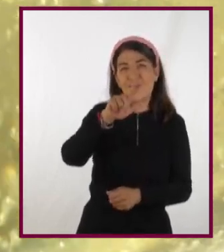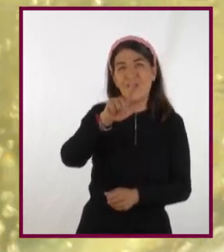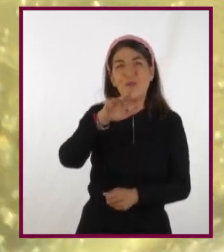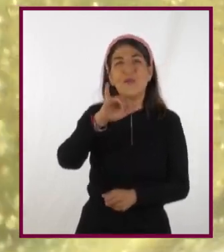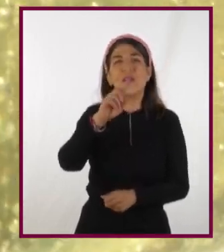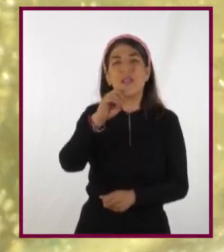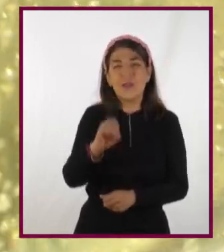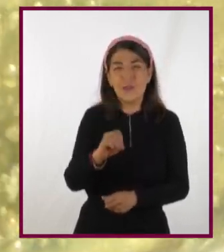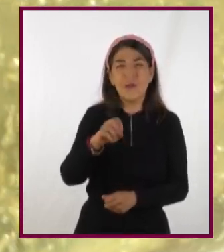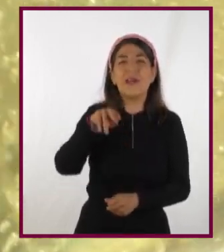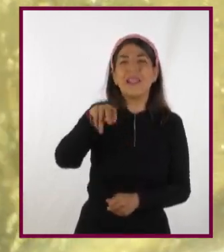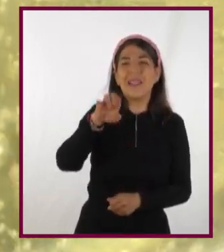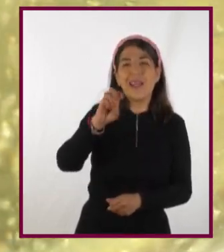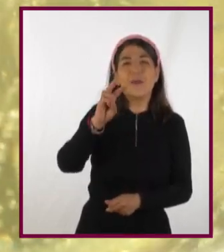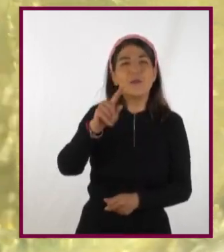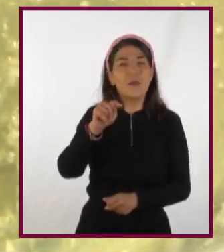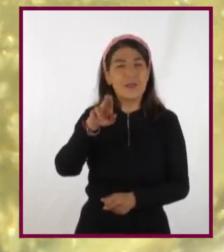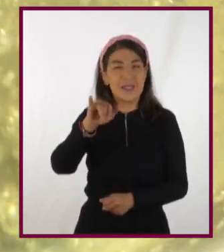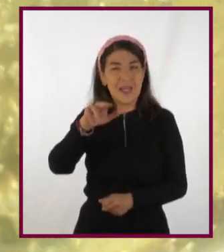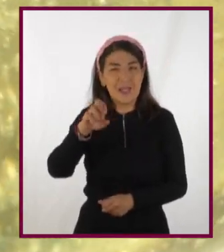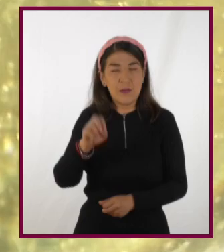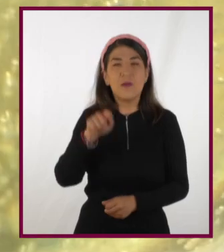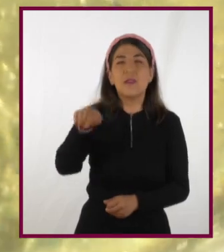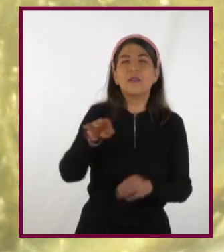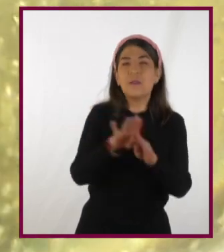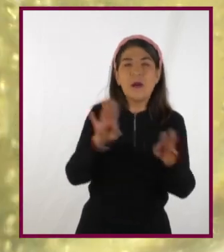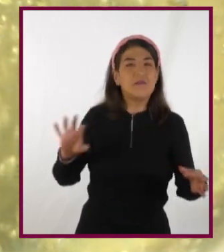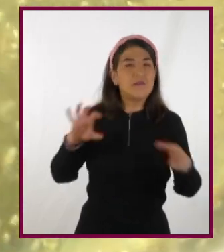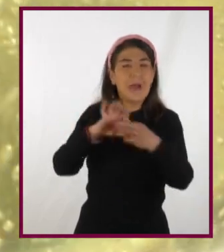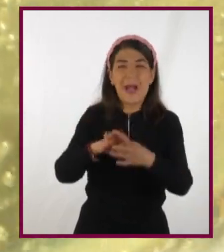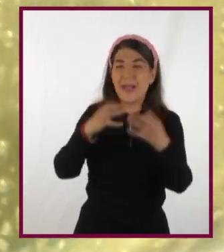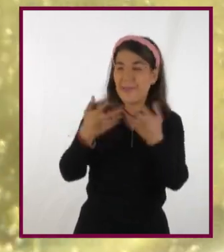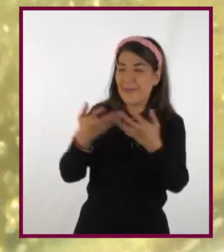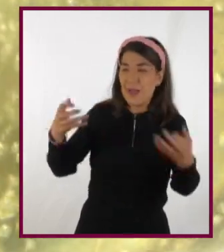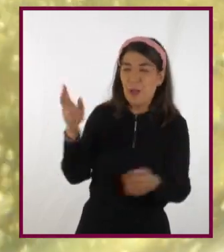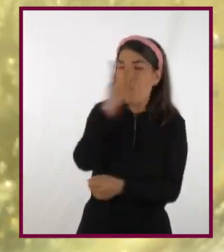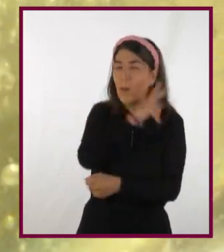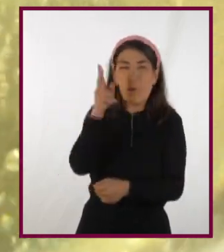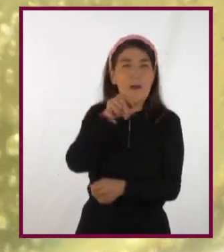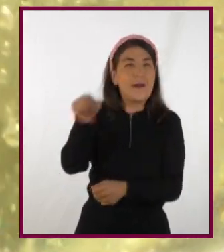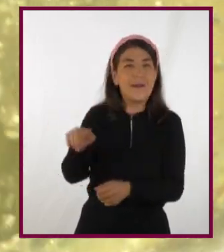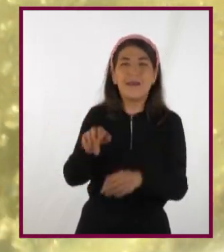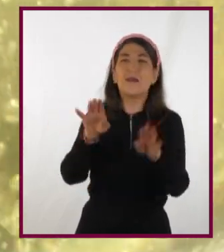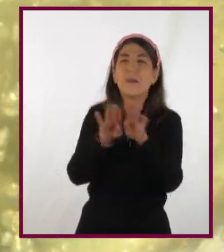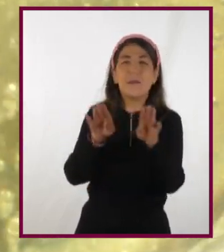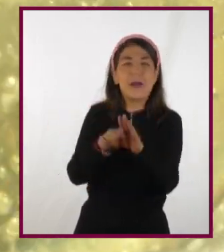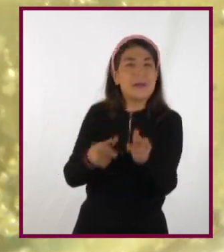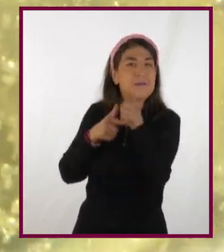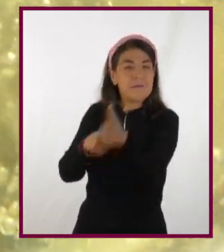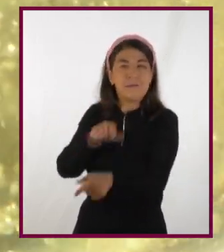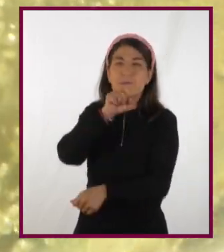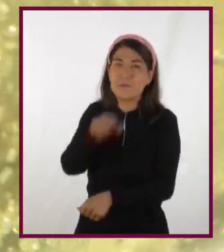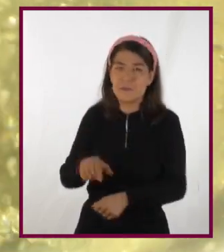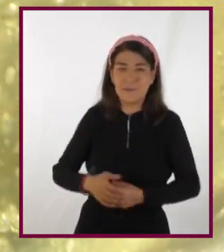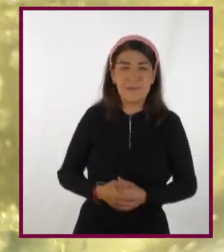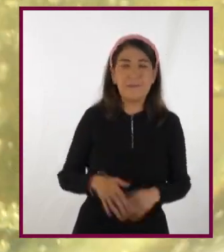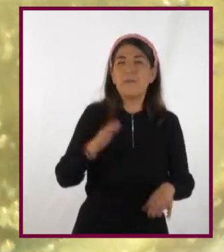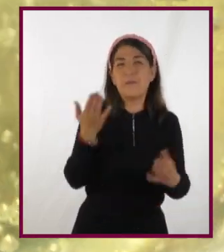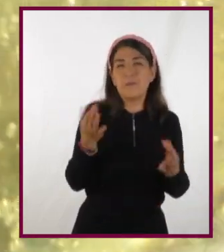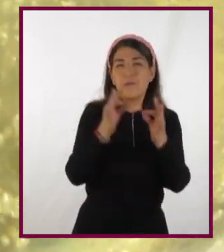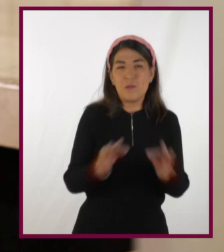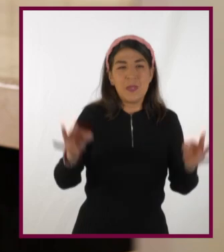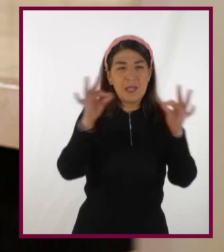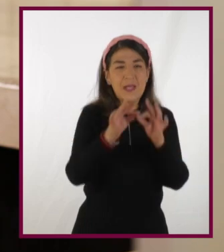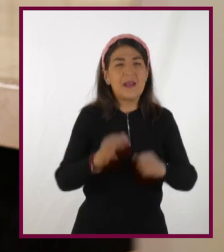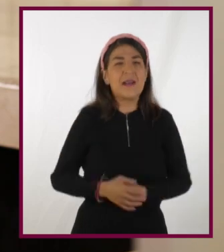newtonianos, y como el agua y el aire son los fluidos más abundantes en la naturaleza o en la Tierra, ¿no? Entonces la mecánica de los fluidos newtonianos es de mucha